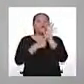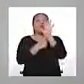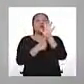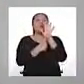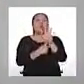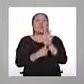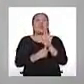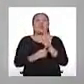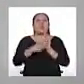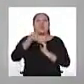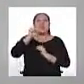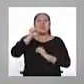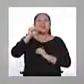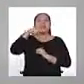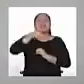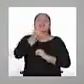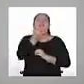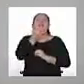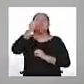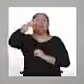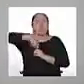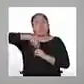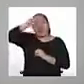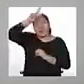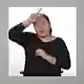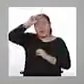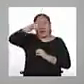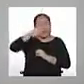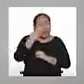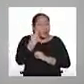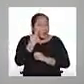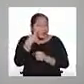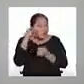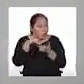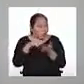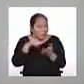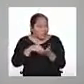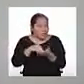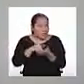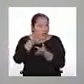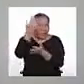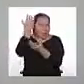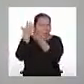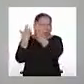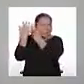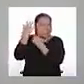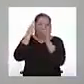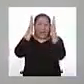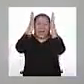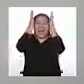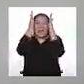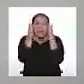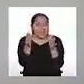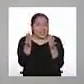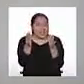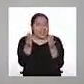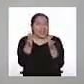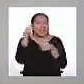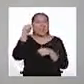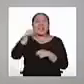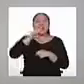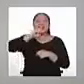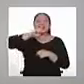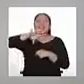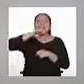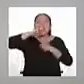de Sucedió en el Perú, para conocer más acerca de nuestro pasado. Préstenle mucha atención a lo que